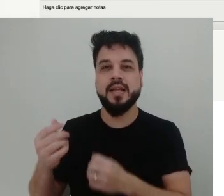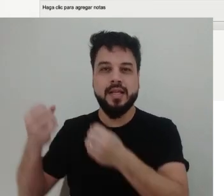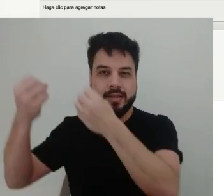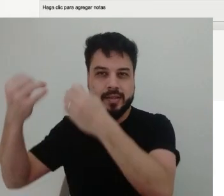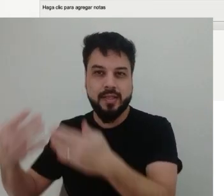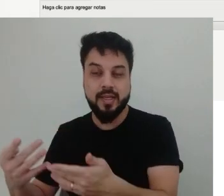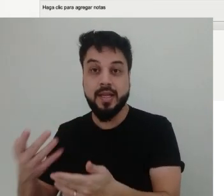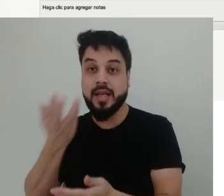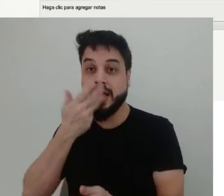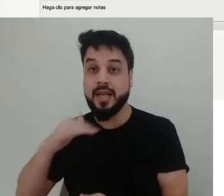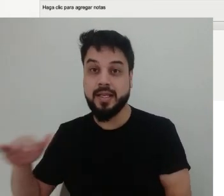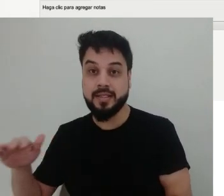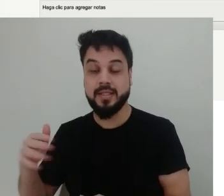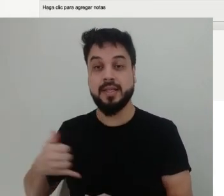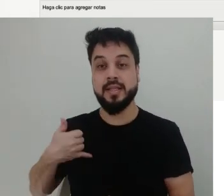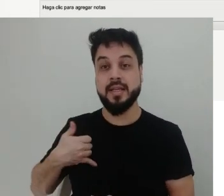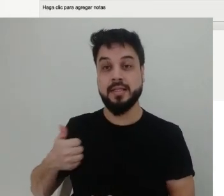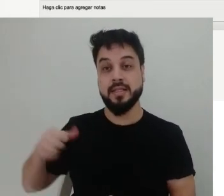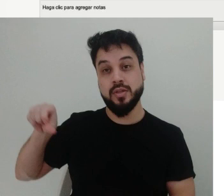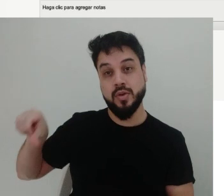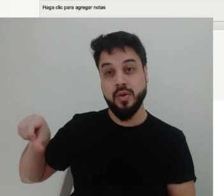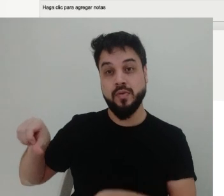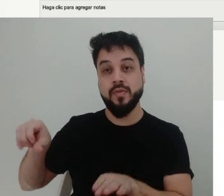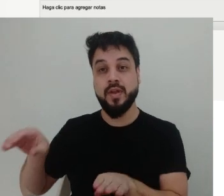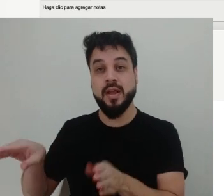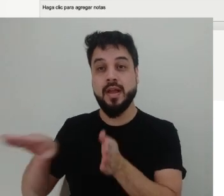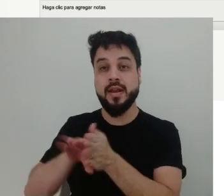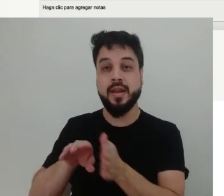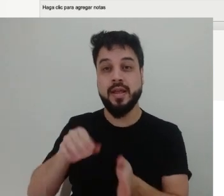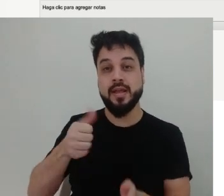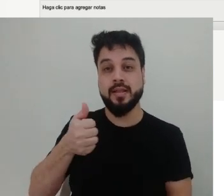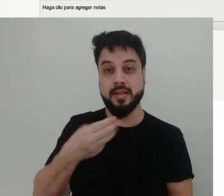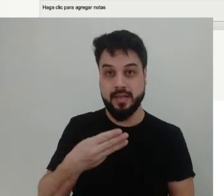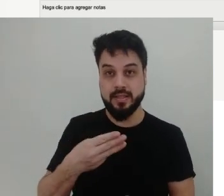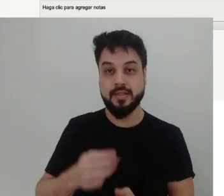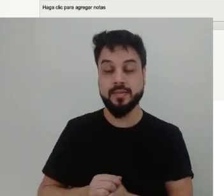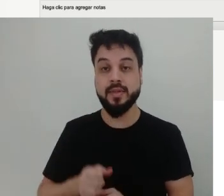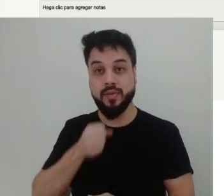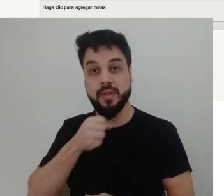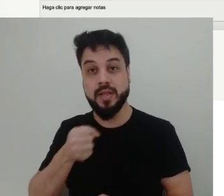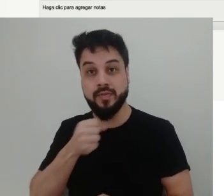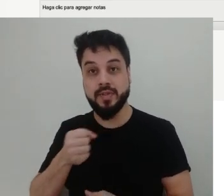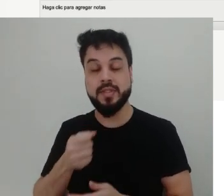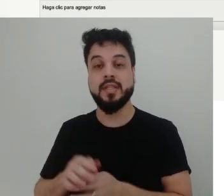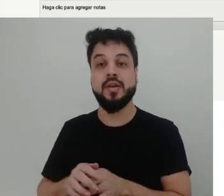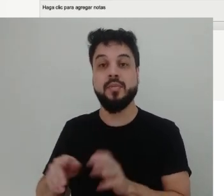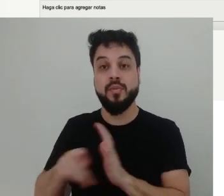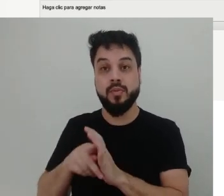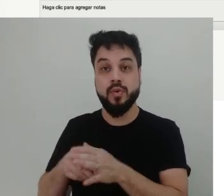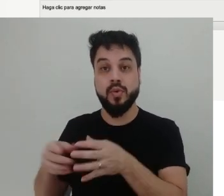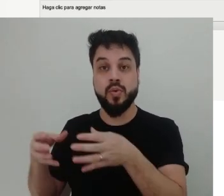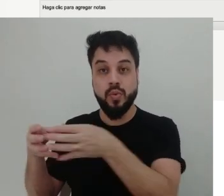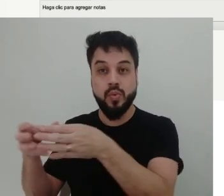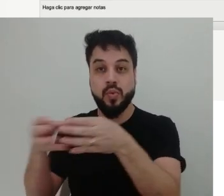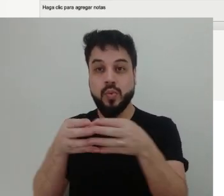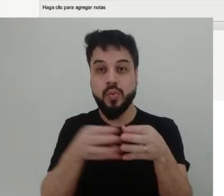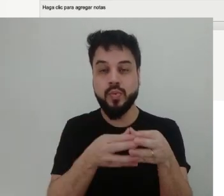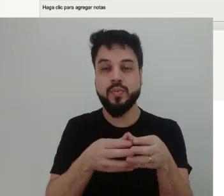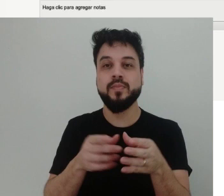entonces ella me empieza a comentar que hay cosas en su dibujo que en Piraí donde vive no hay. Yo le pregunto, ¿cómo qué? Ella me